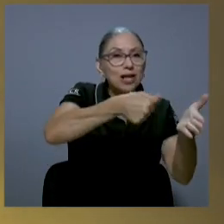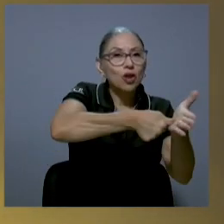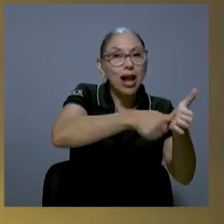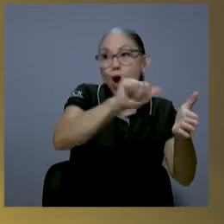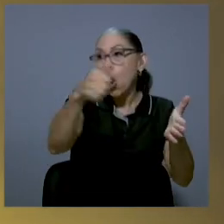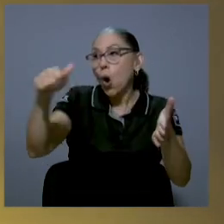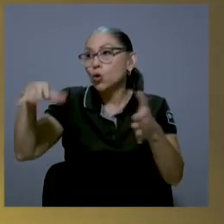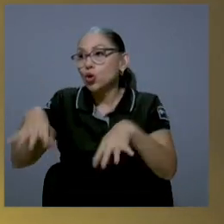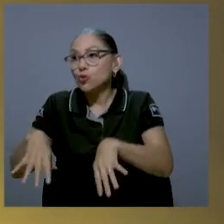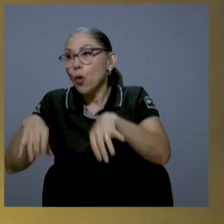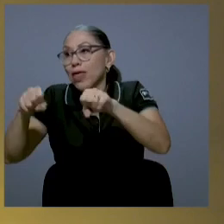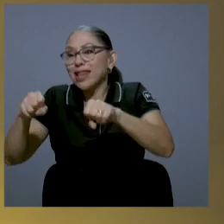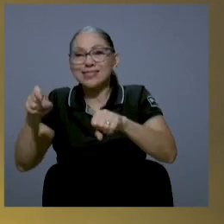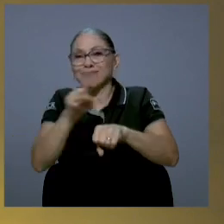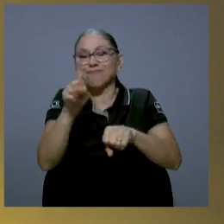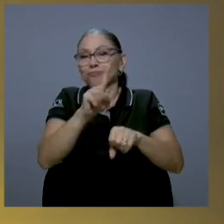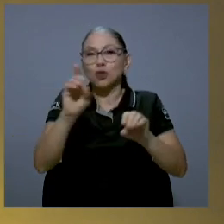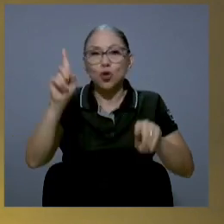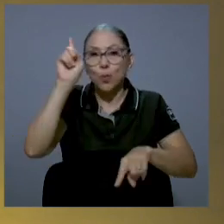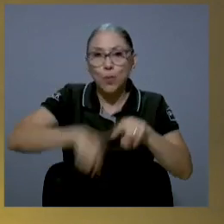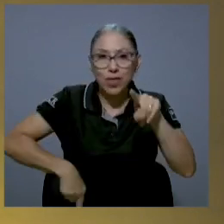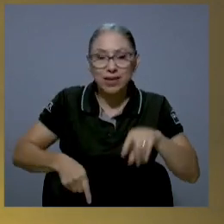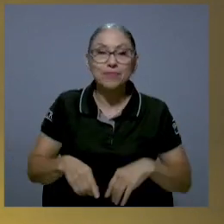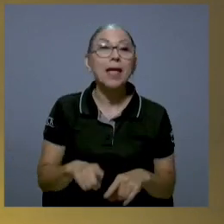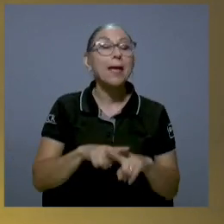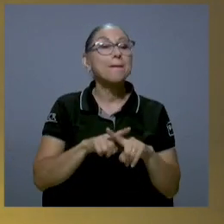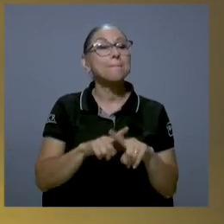Estado. Pero paralelamente a